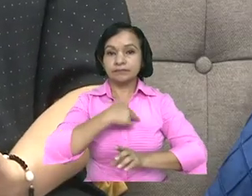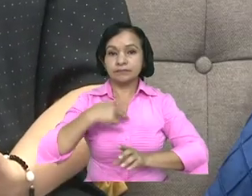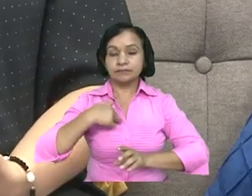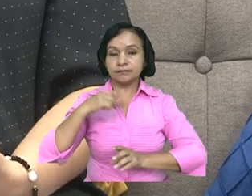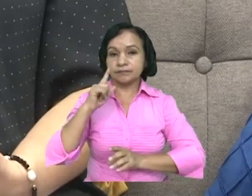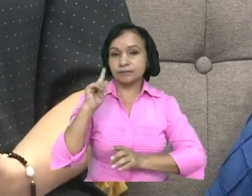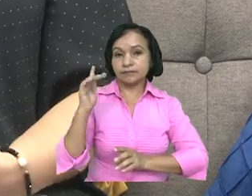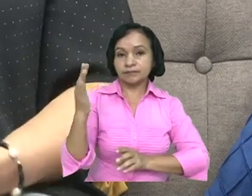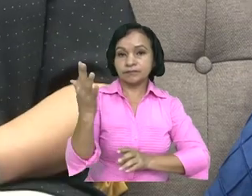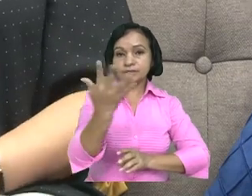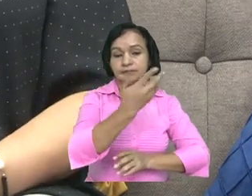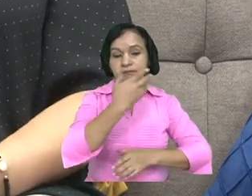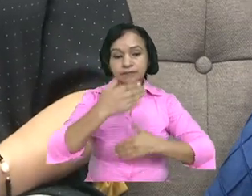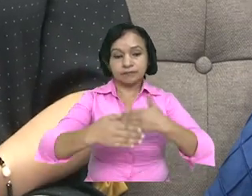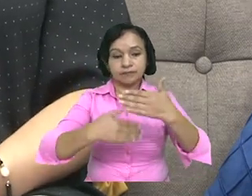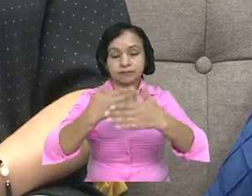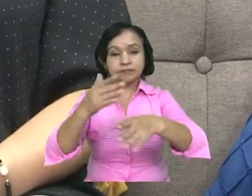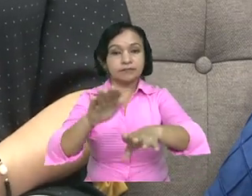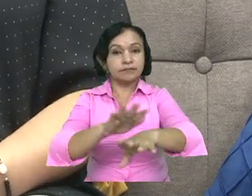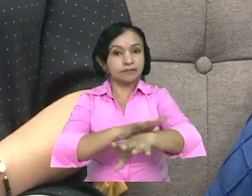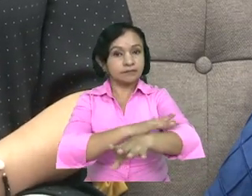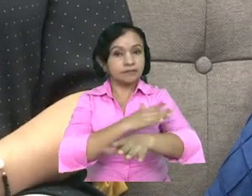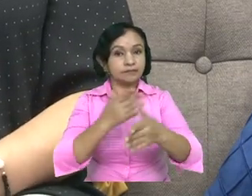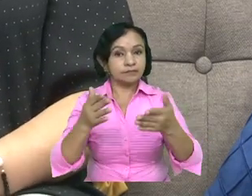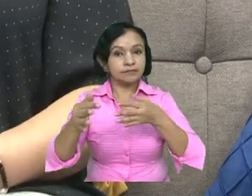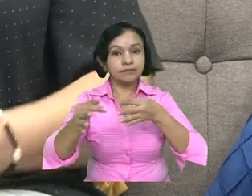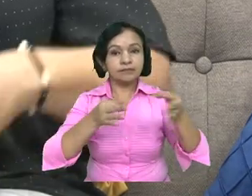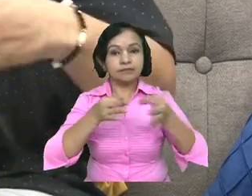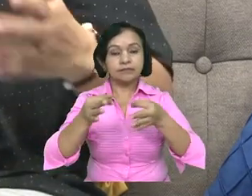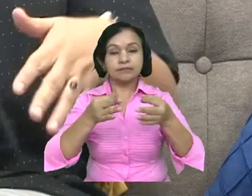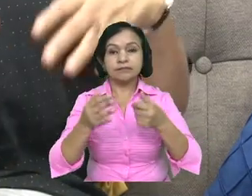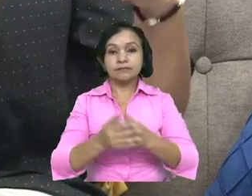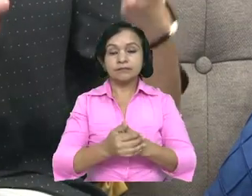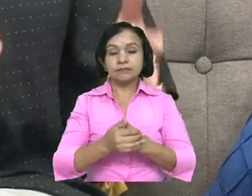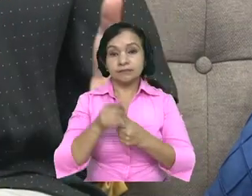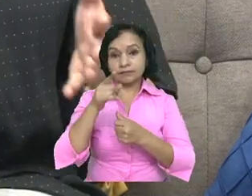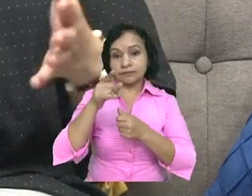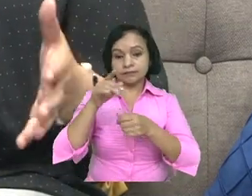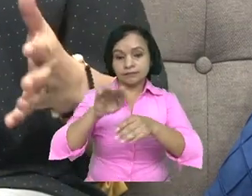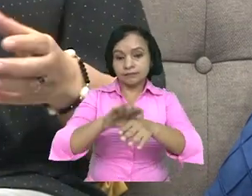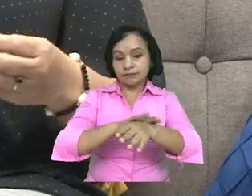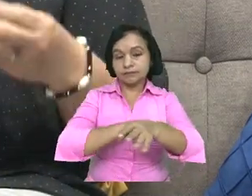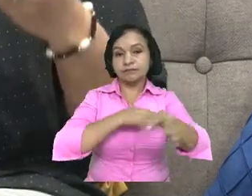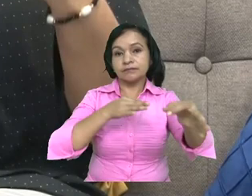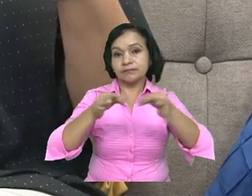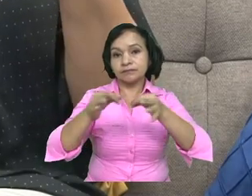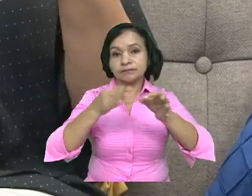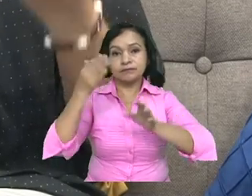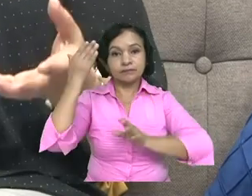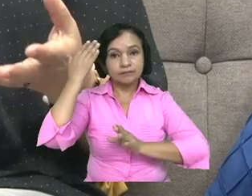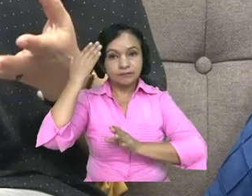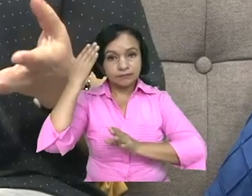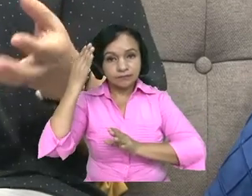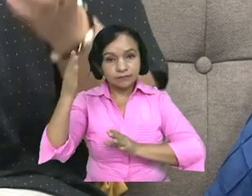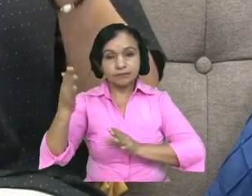proceso de sensibilización, okay, ¿verdad? ¿Qué pasa? Te sensibilizas desde que sabes que resolviendo un